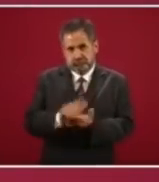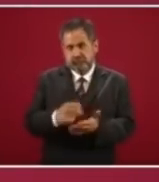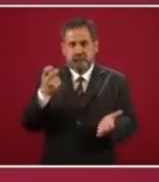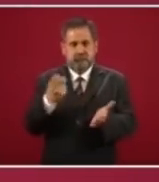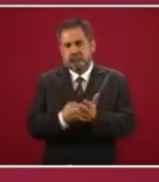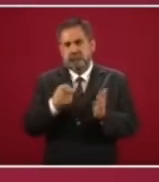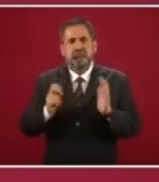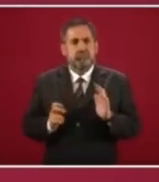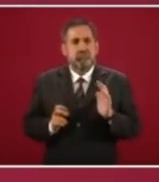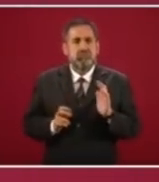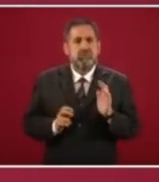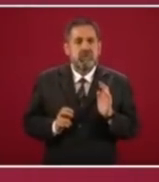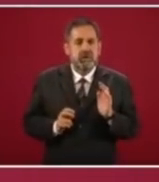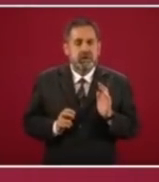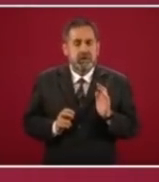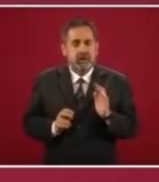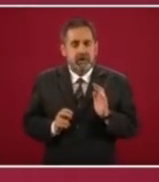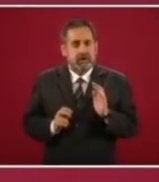que